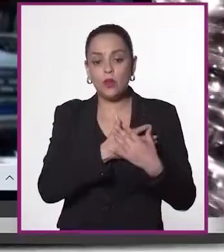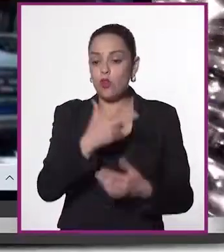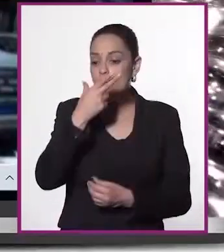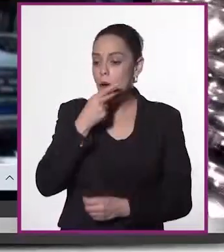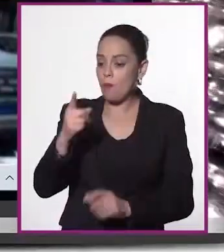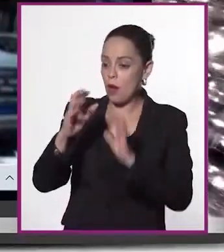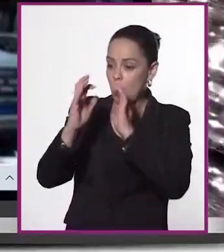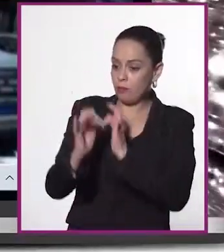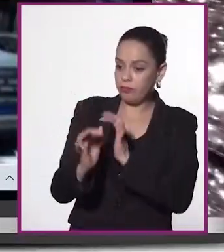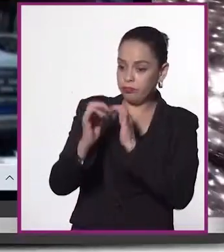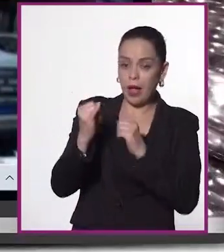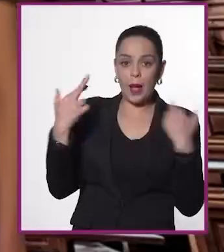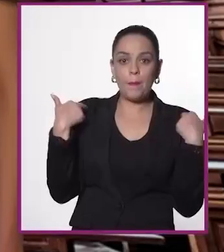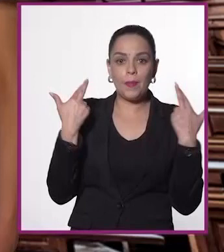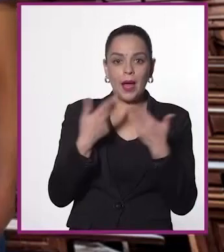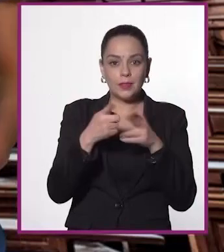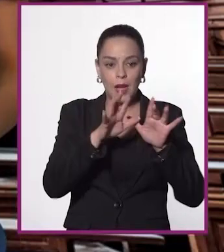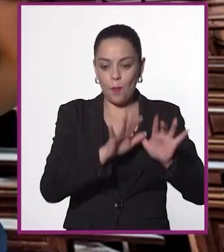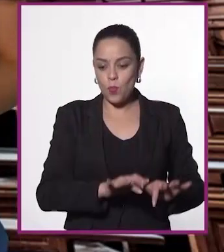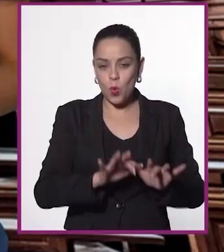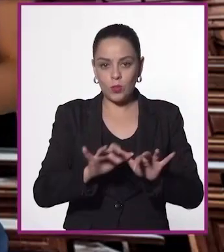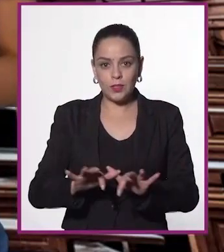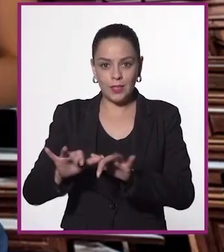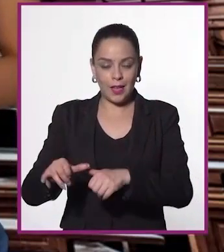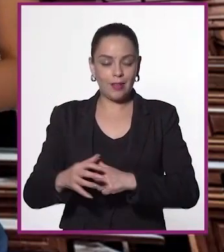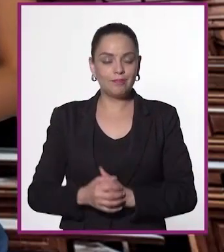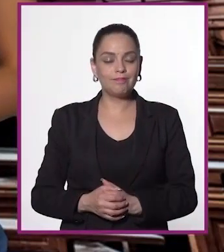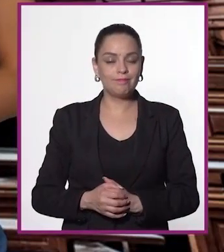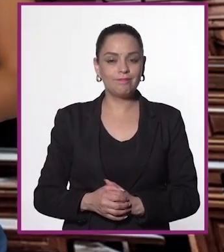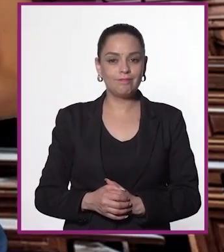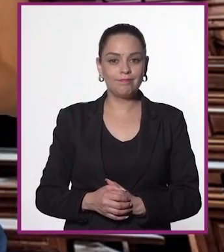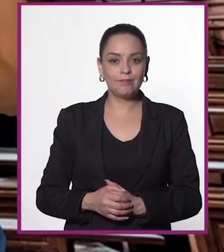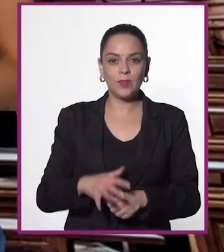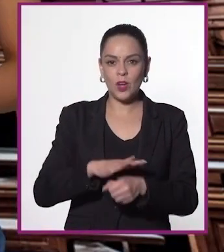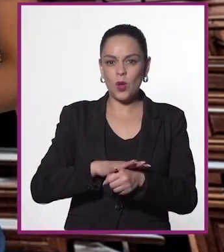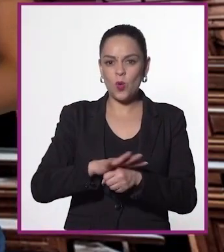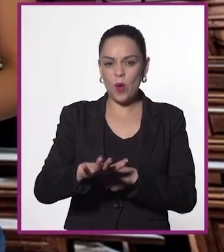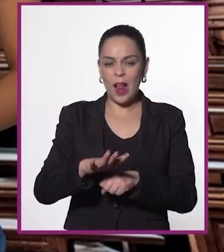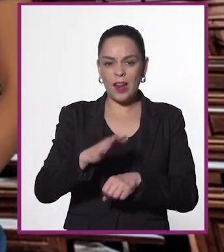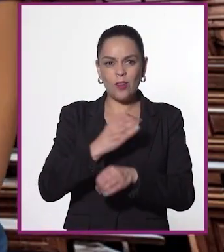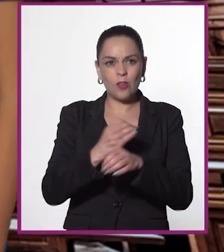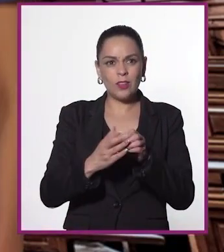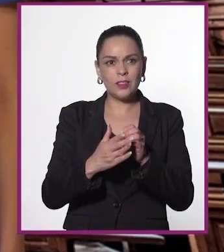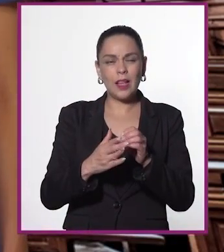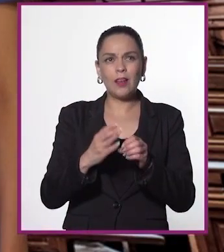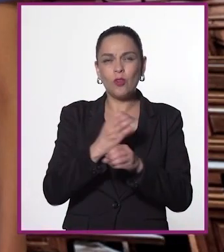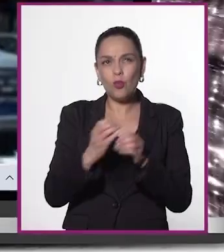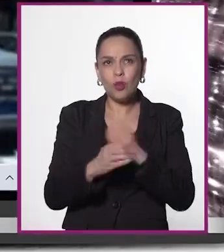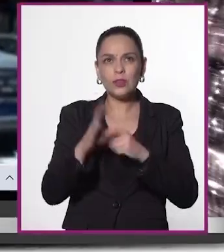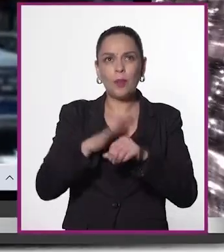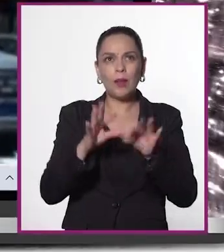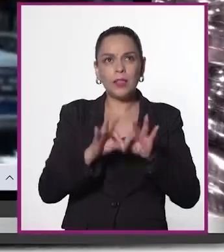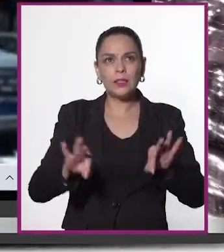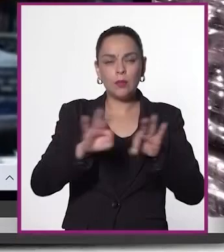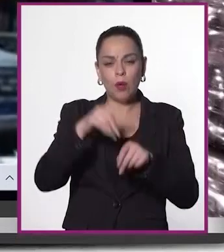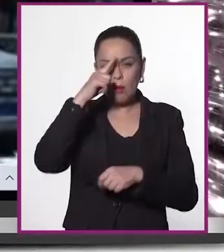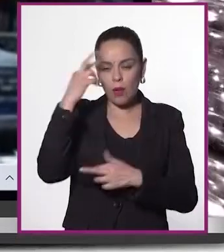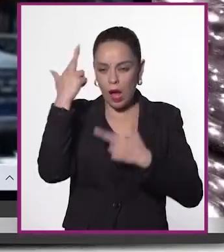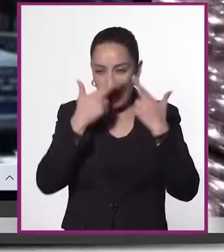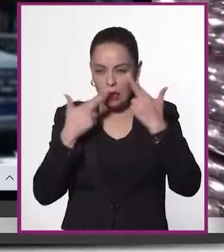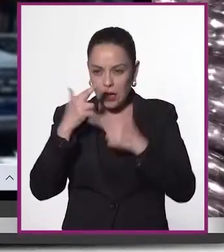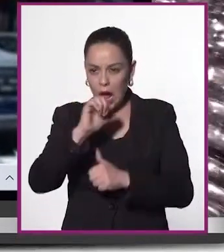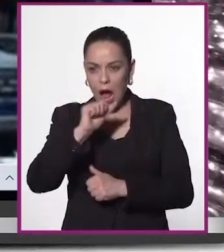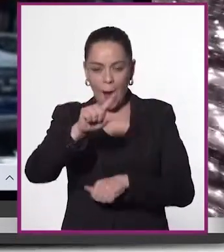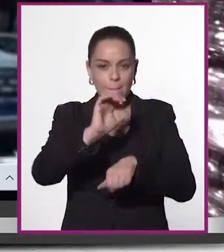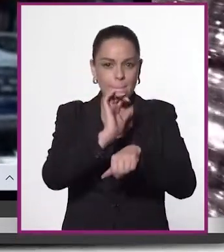saxofonista y la maestra de música. ¿Cuáles son los elementos más importantes para analizar una película? Bueno, los elementos